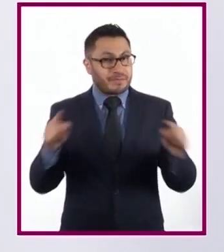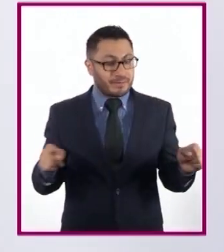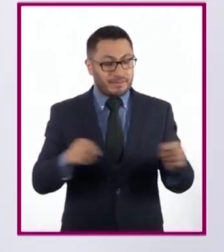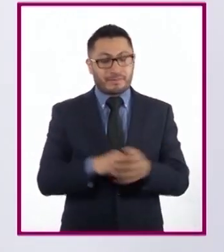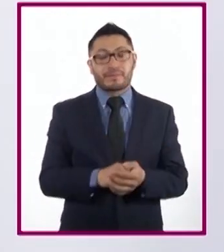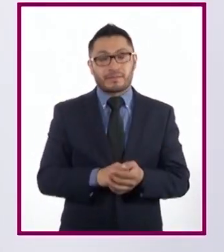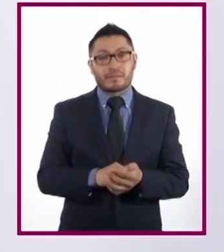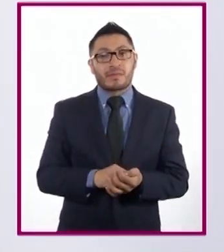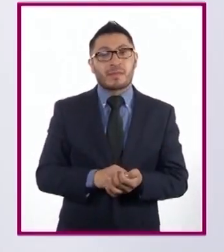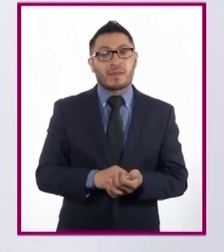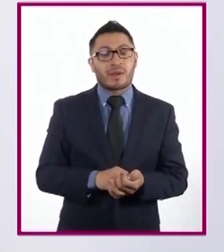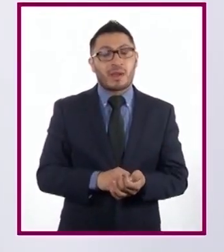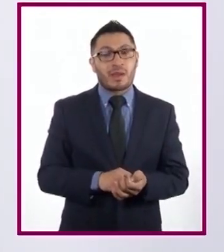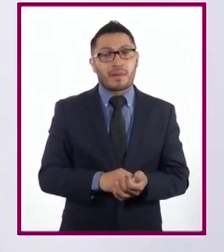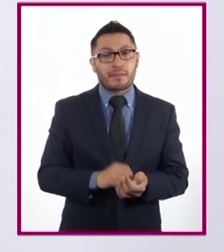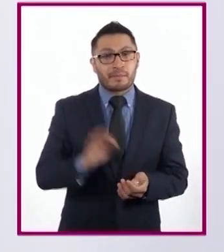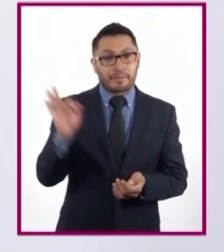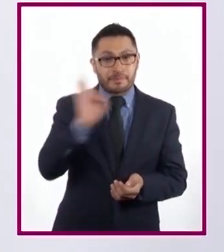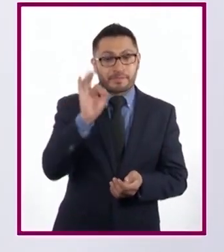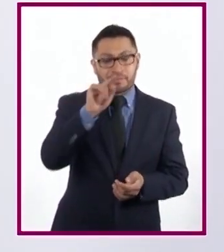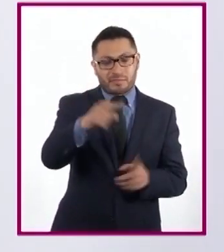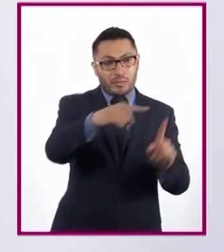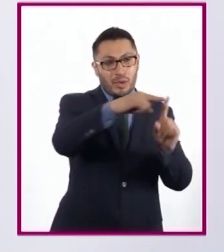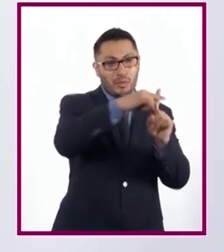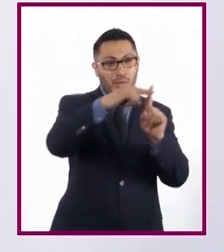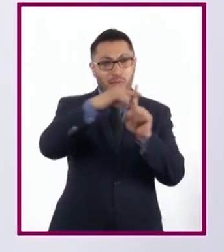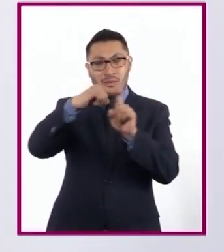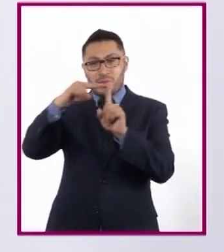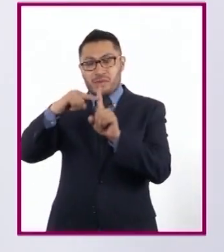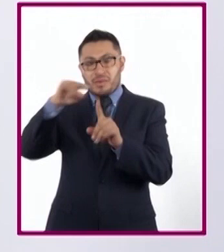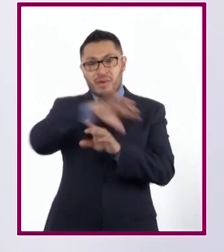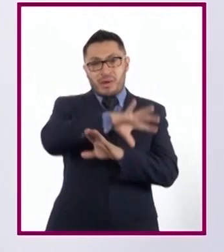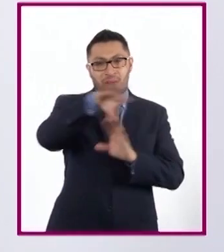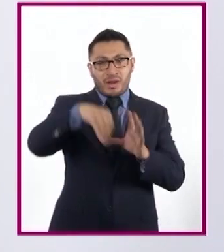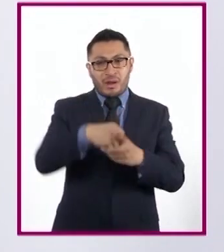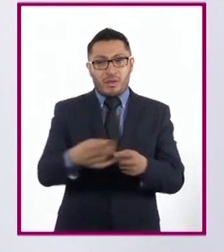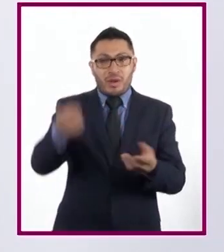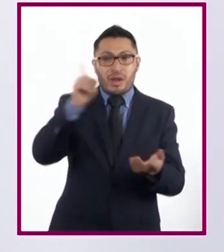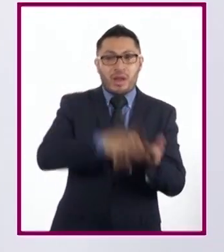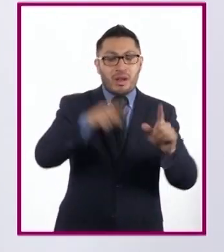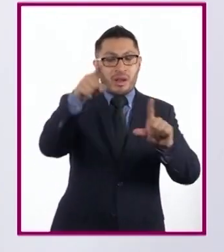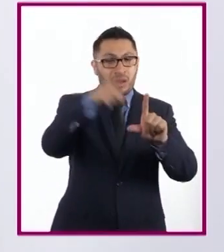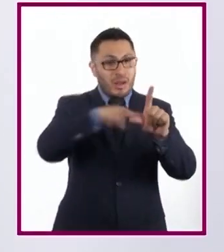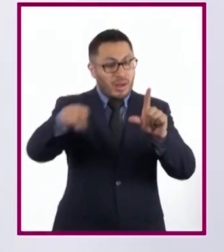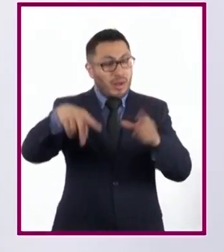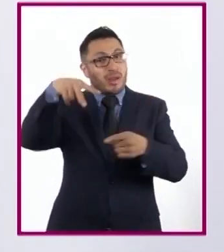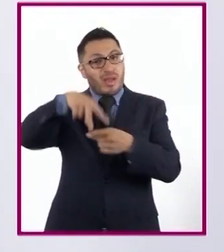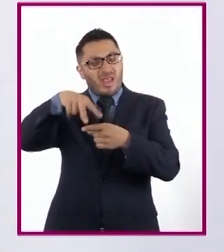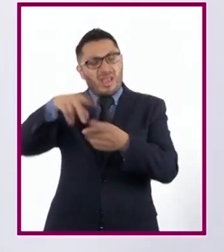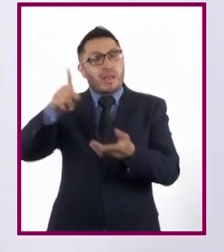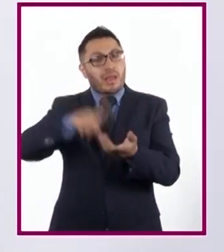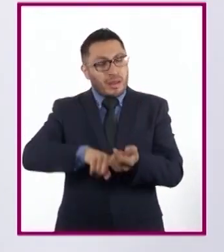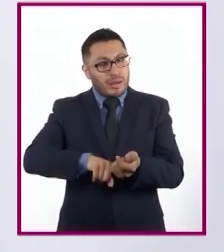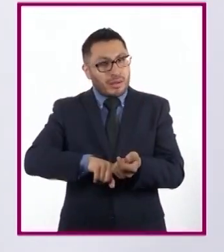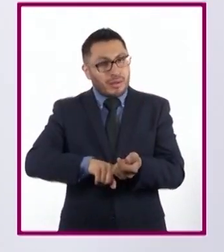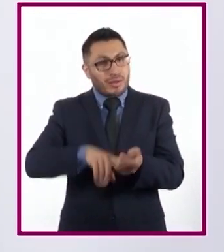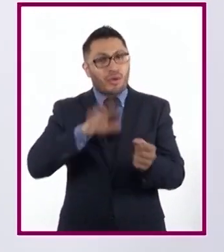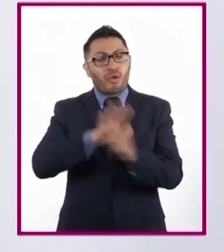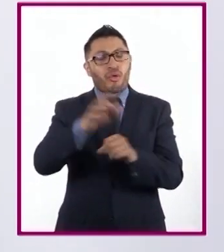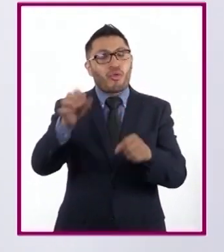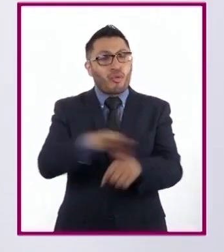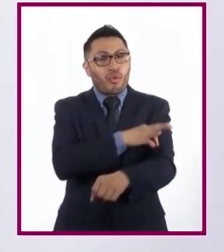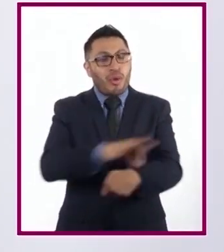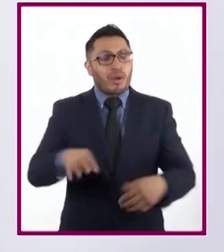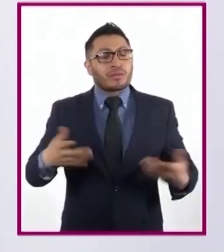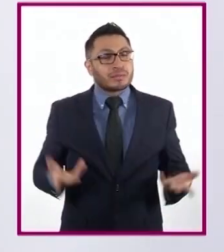Al realizar la suma de la medida de los ángulos internos de un triángulo, ¿qué medida se obtiene? Veamos el